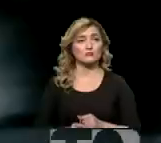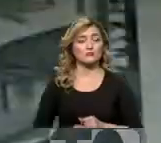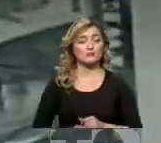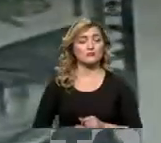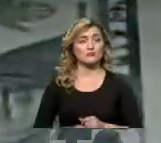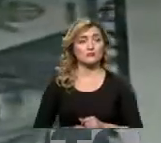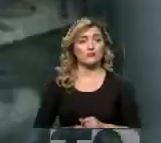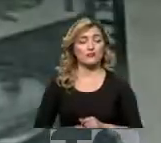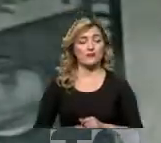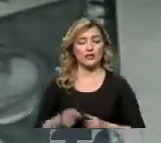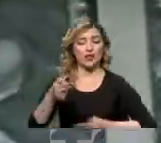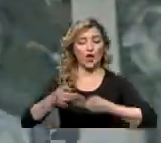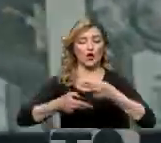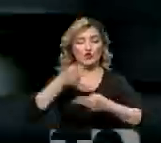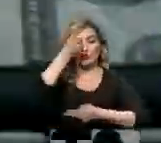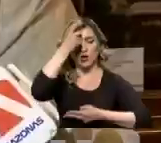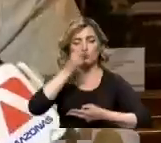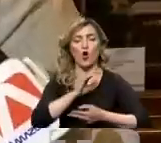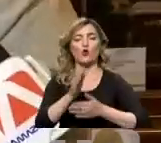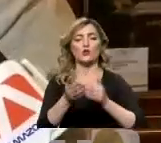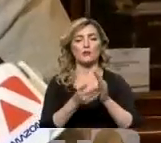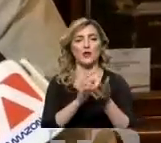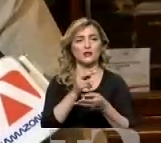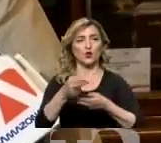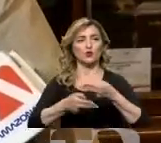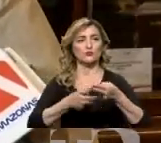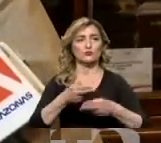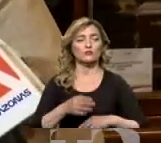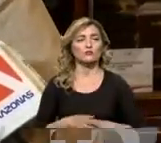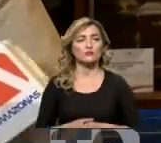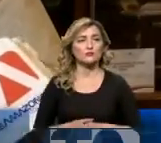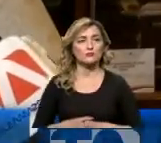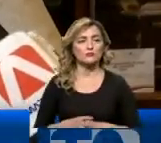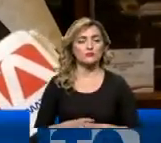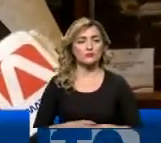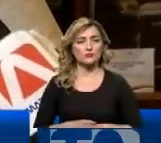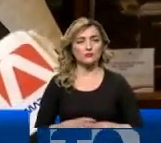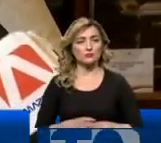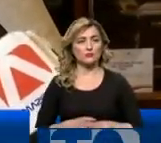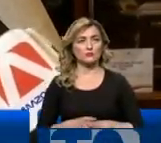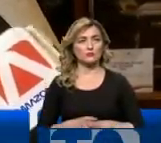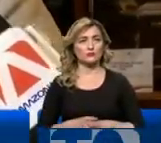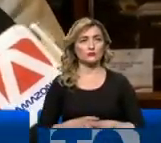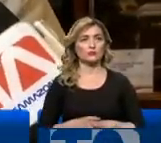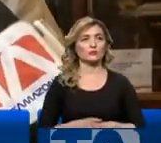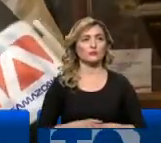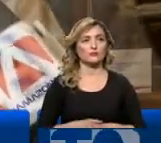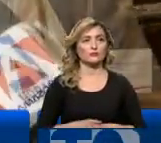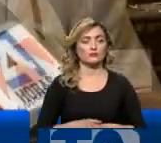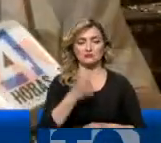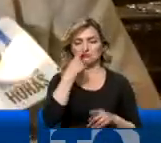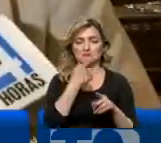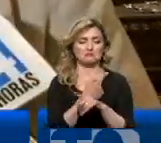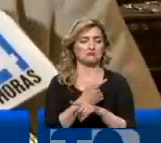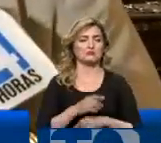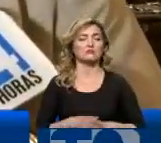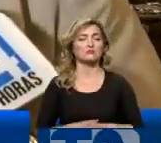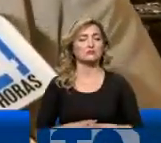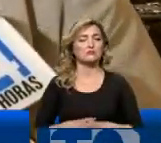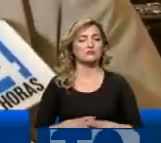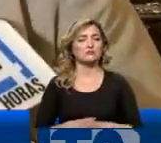trata de una renegociación de la deuda. Tomando en cuenta que esto no tiene que tener intereses, se